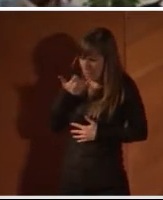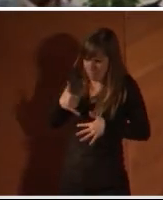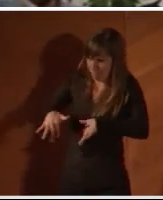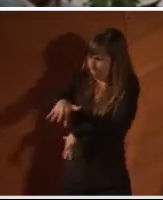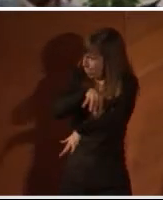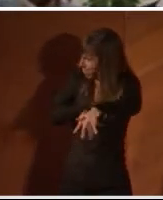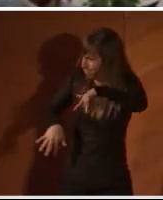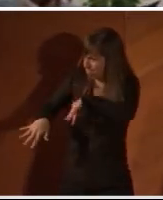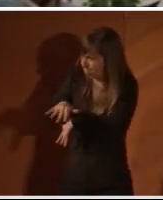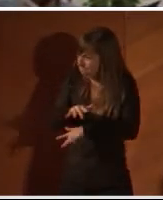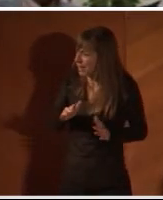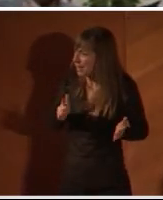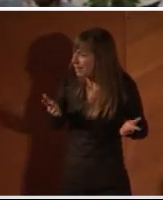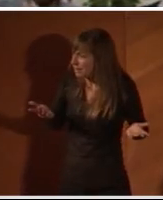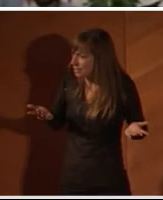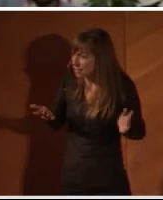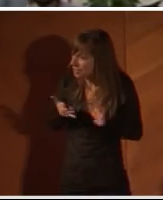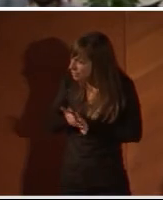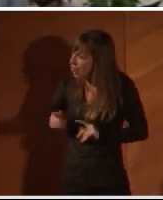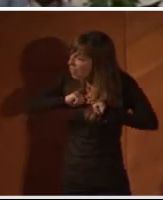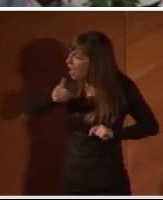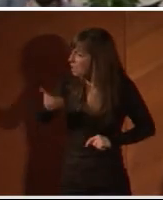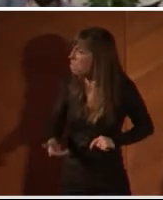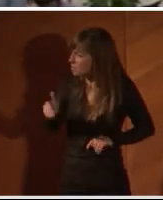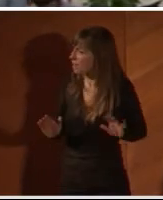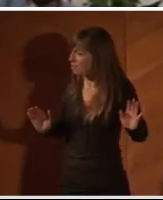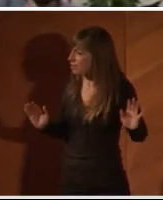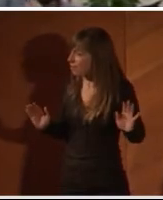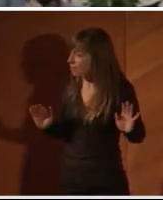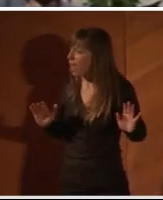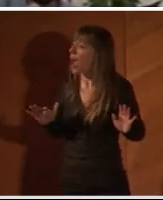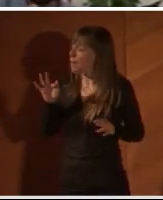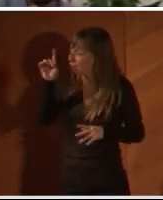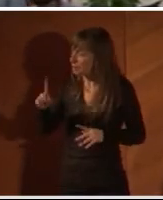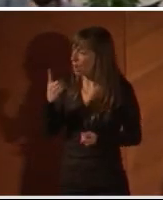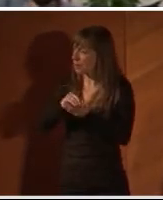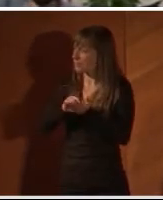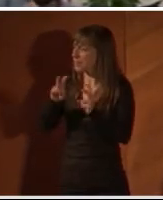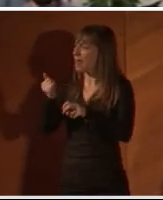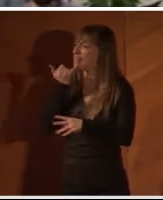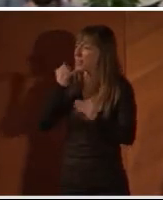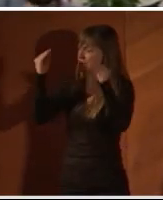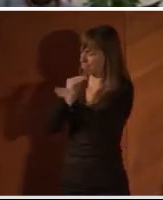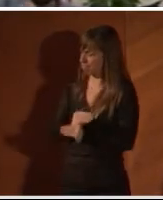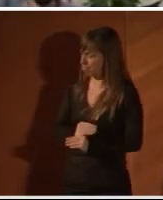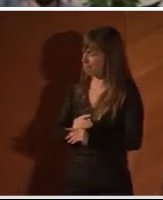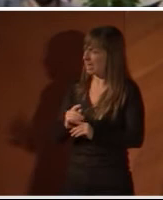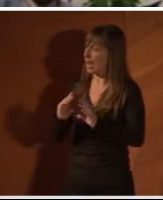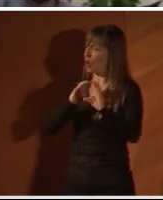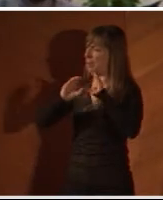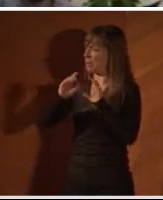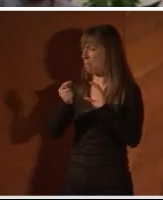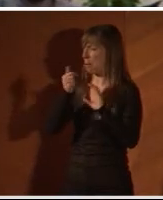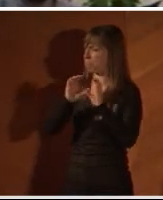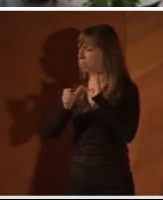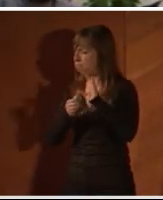municipio, en nuestra ciudad, son importantes y sobre todo a veces complica mucho esa relación con la administración. Desde